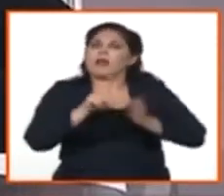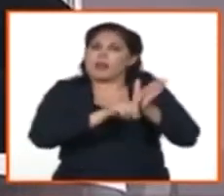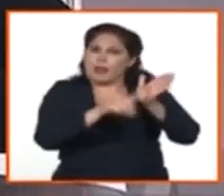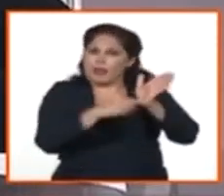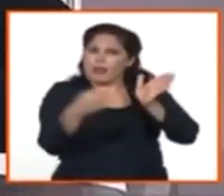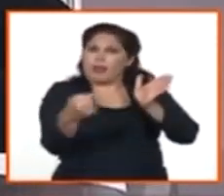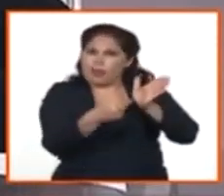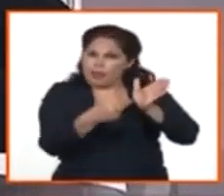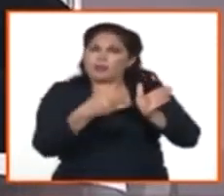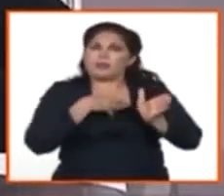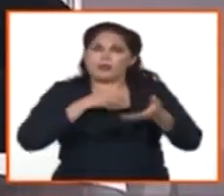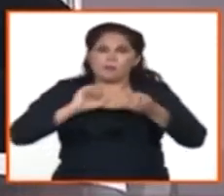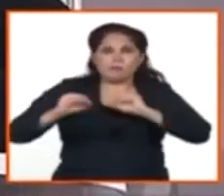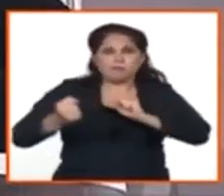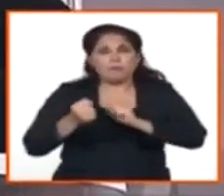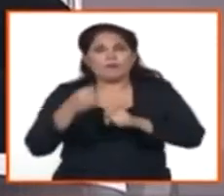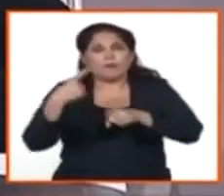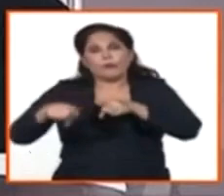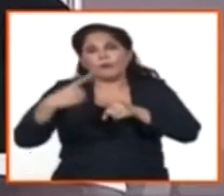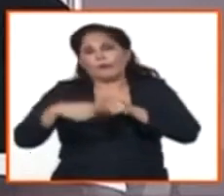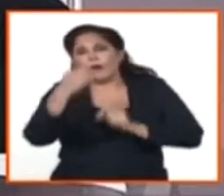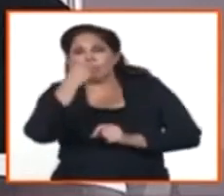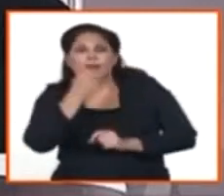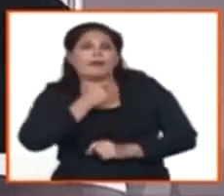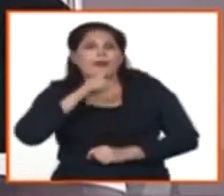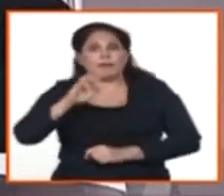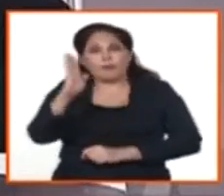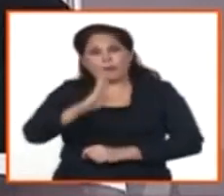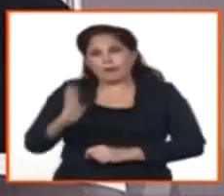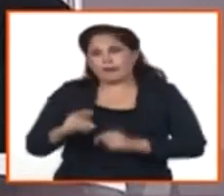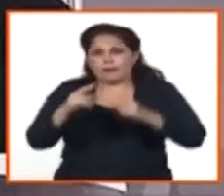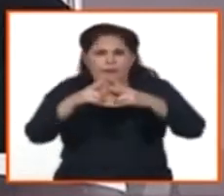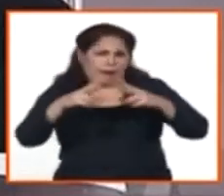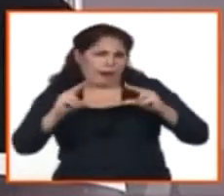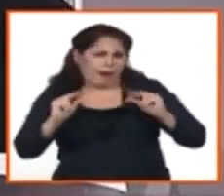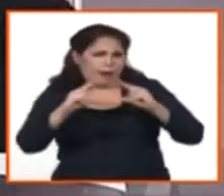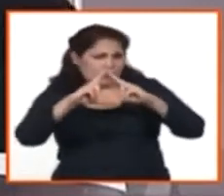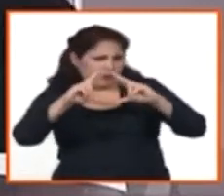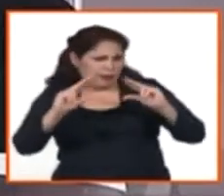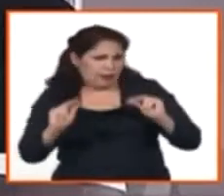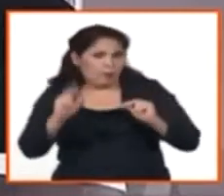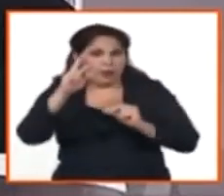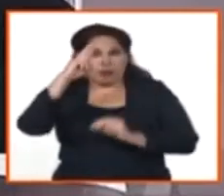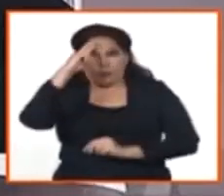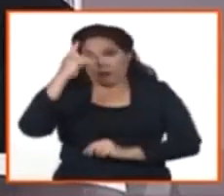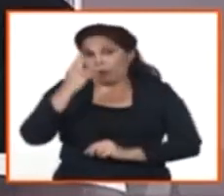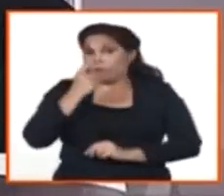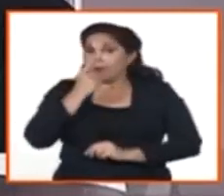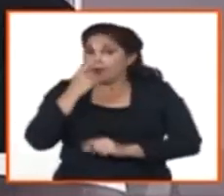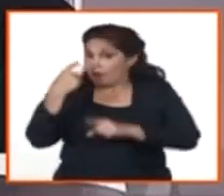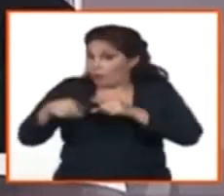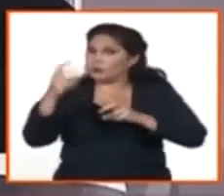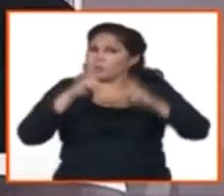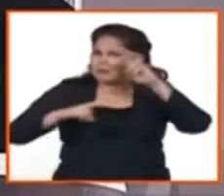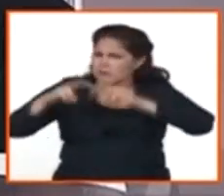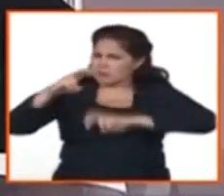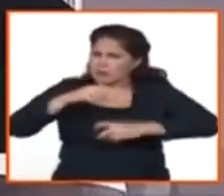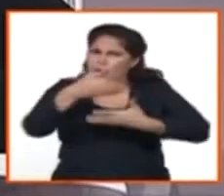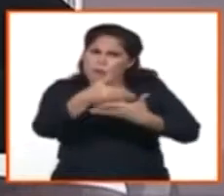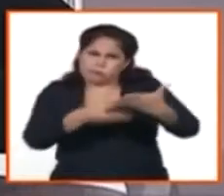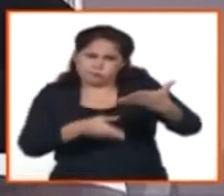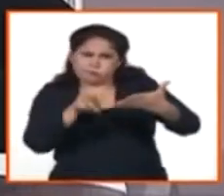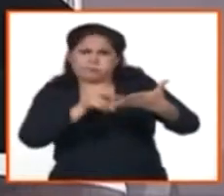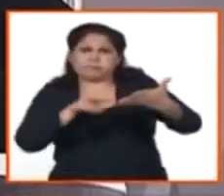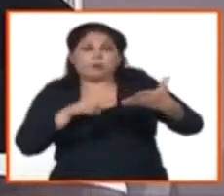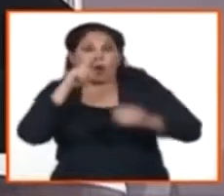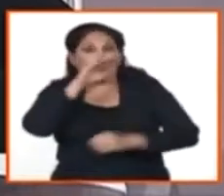leyes que regulan estas materias, por ejemplo en Brasil, Nicaragua, República Dominicana. Hemos estudiado también estos proyectos de norma y